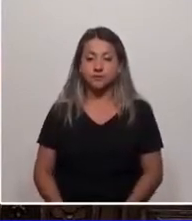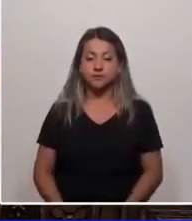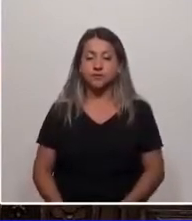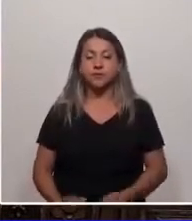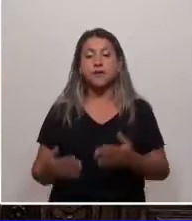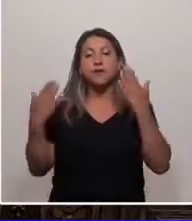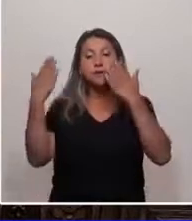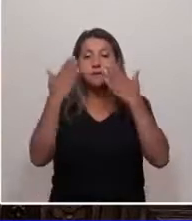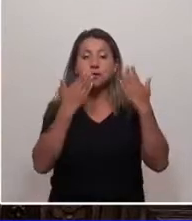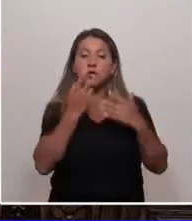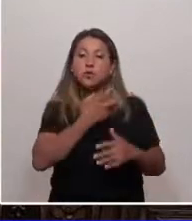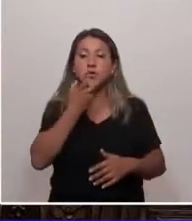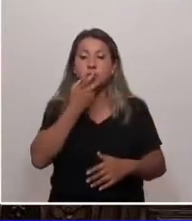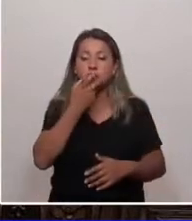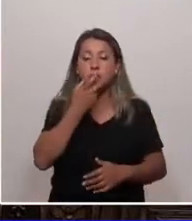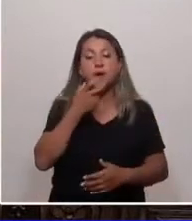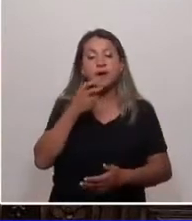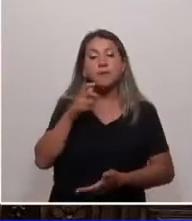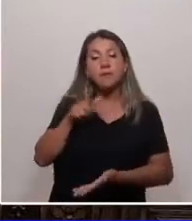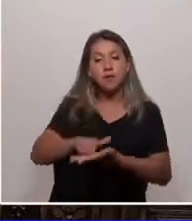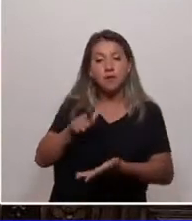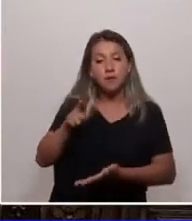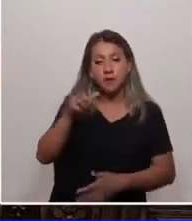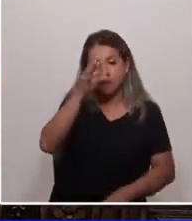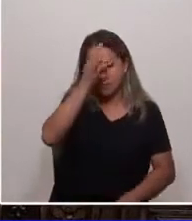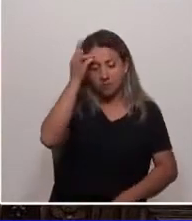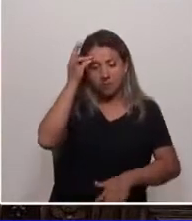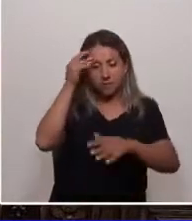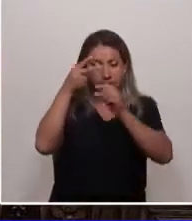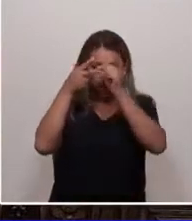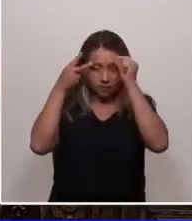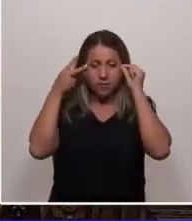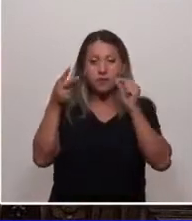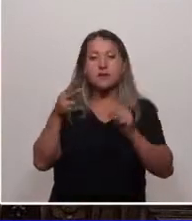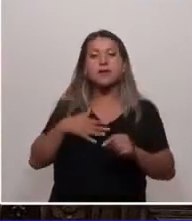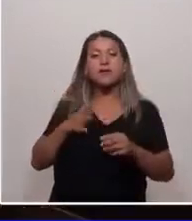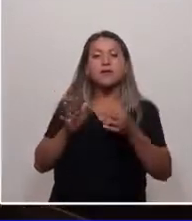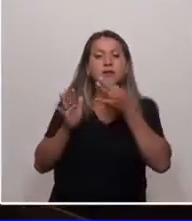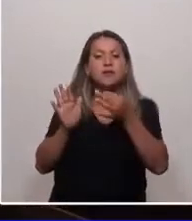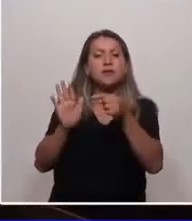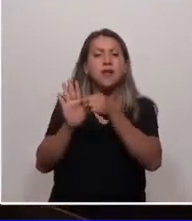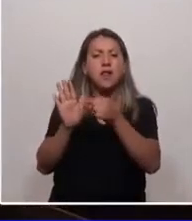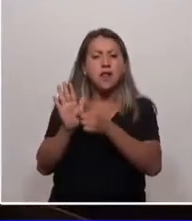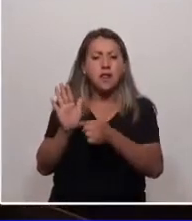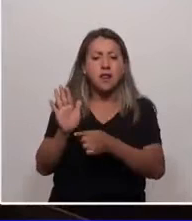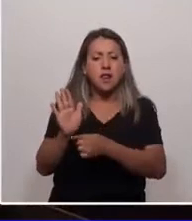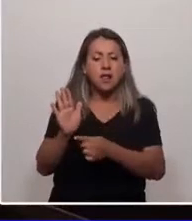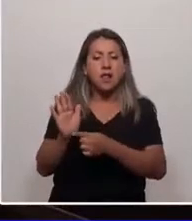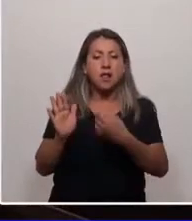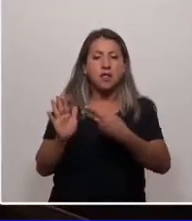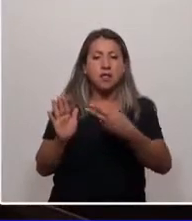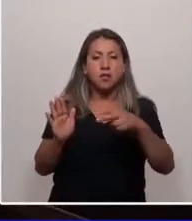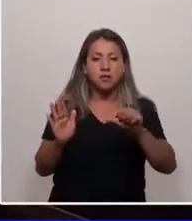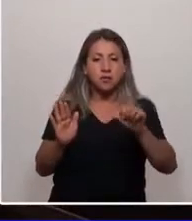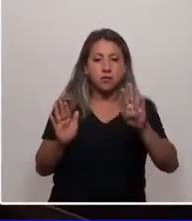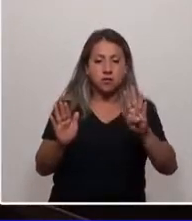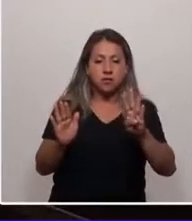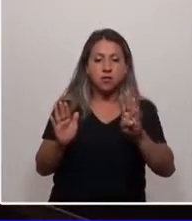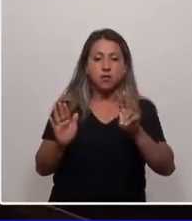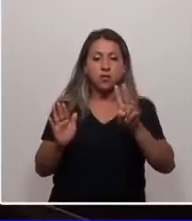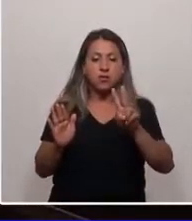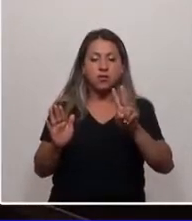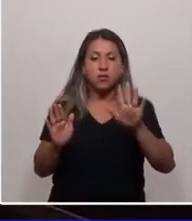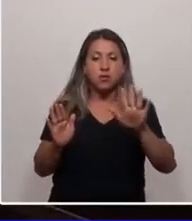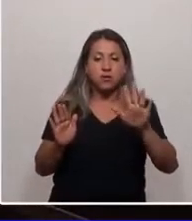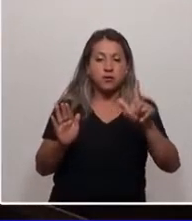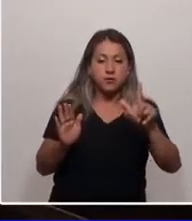las resoluciones, que permite que dicha ejecución sea solicitada no solo a la fuerza pública sino a toda otra autoridad o